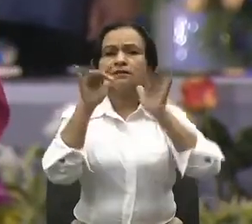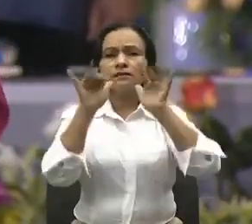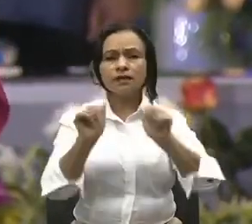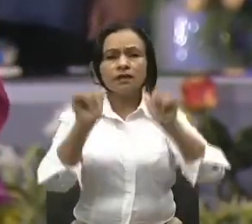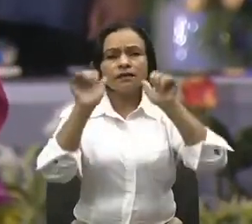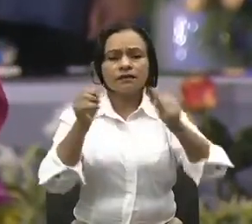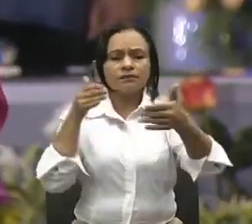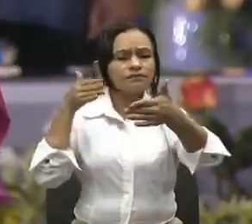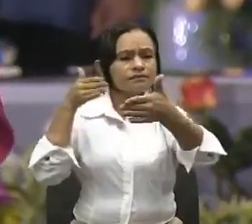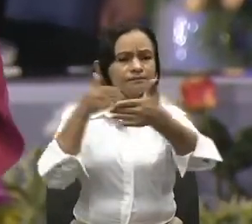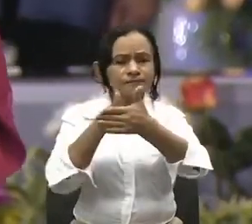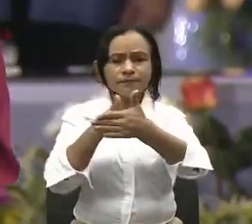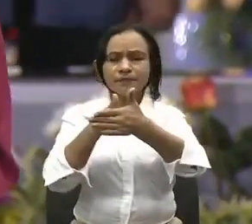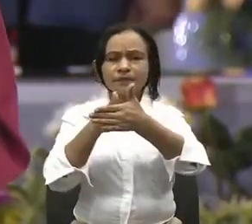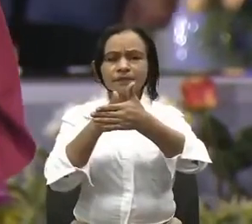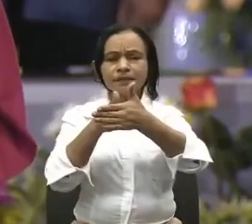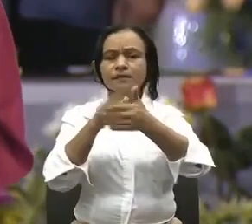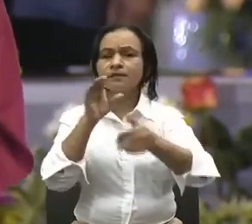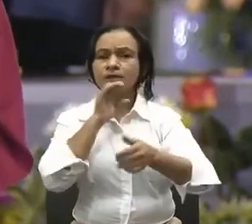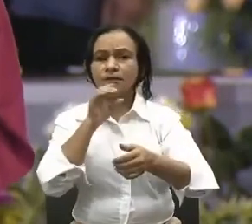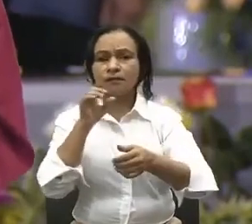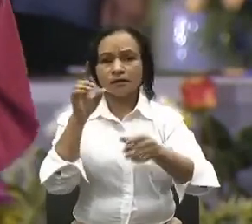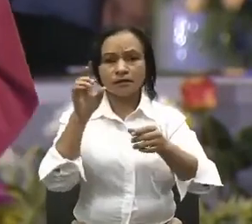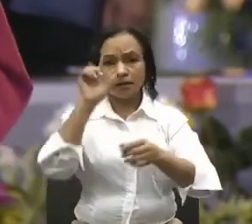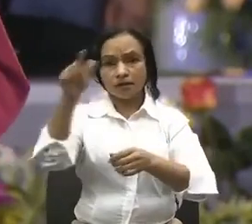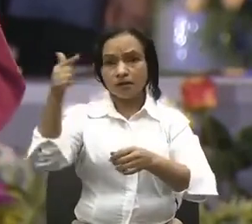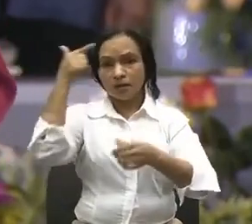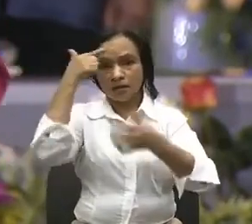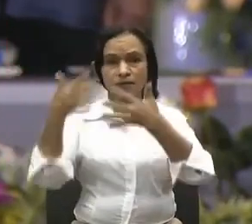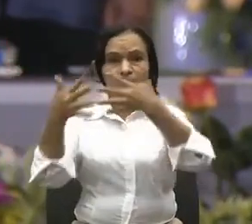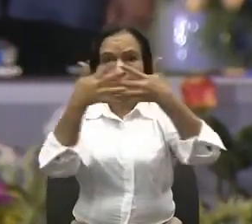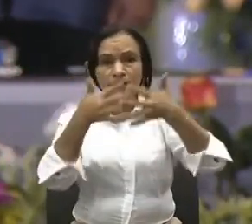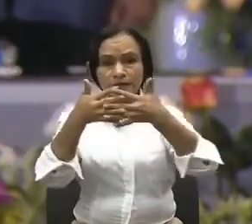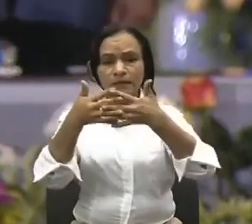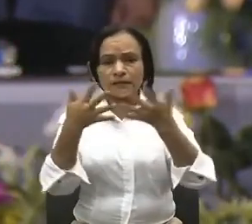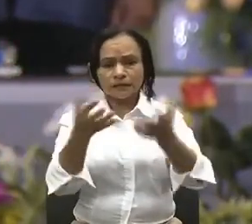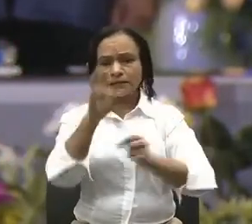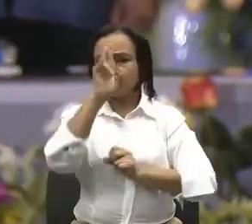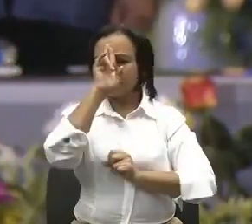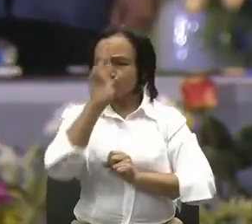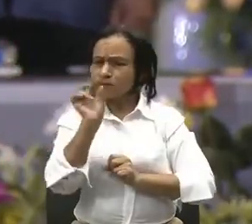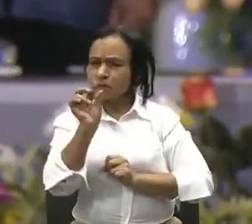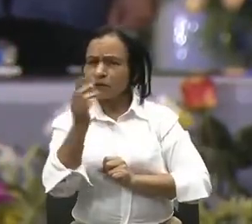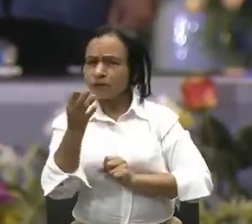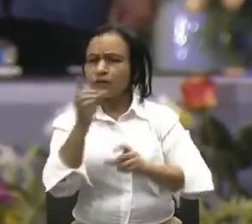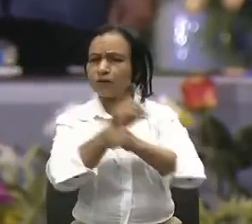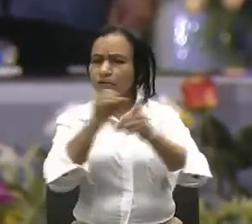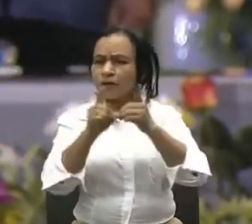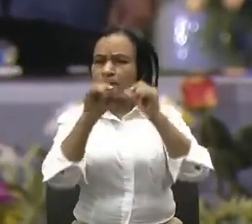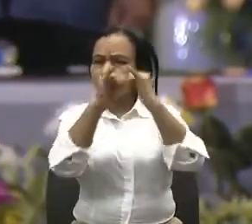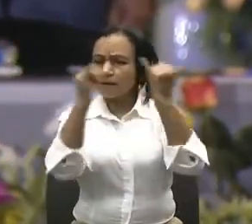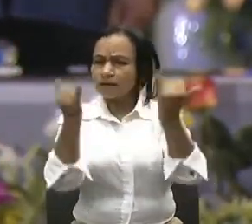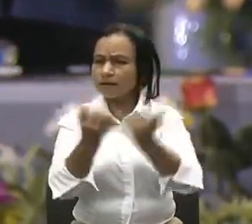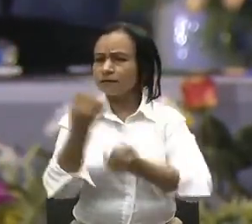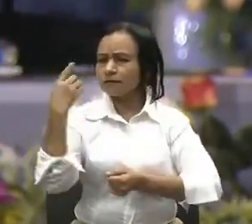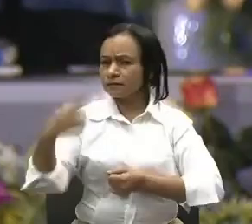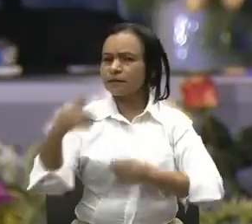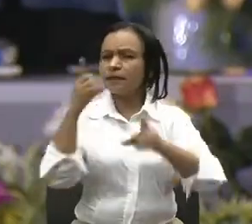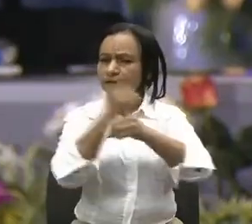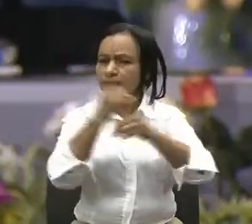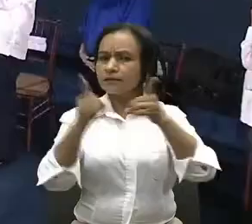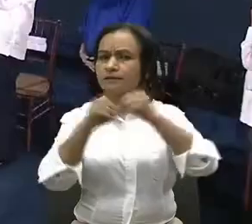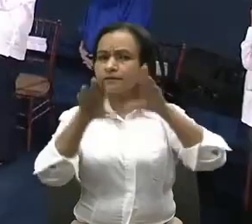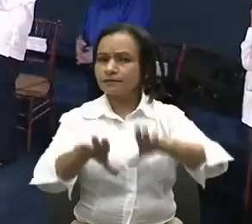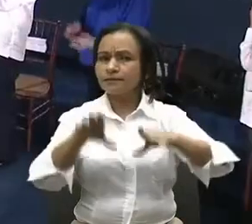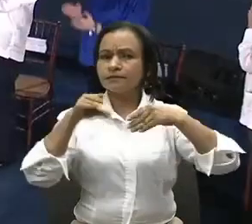bloqueo, pues que acate el gobierno yanqui si tiene alguna pizca de respeto por el derecho internacional y